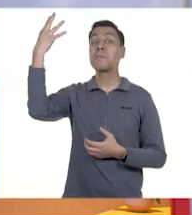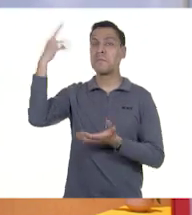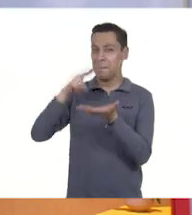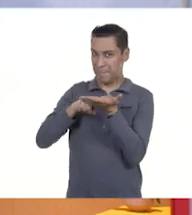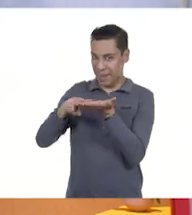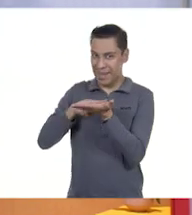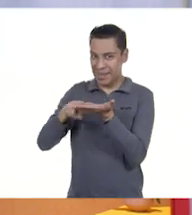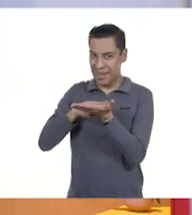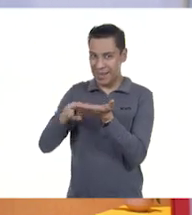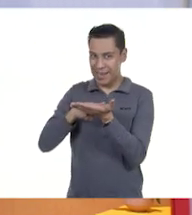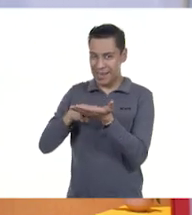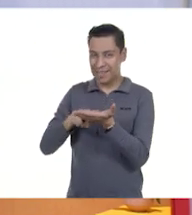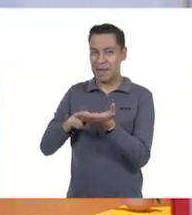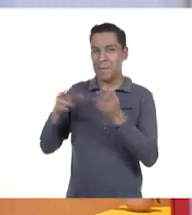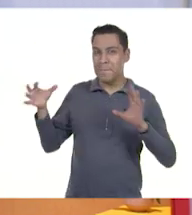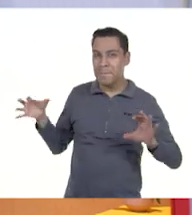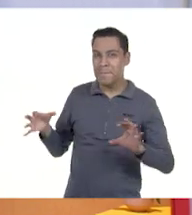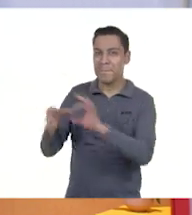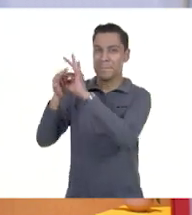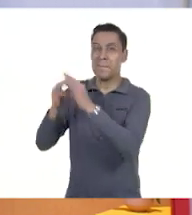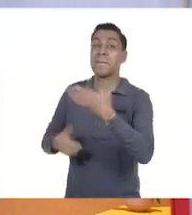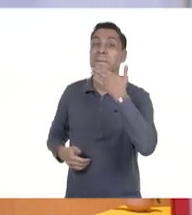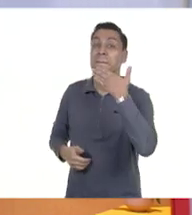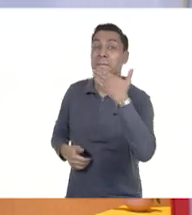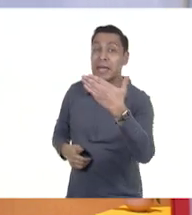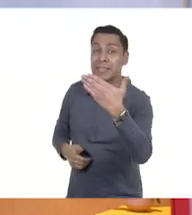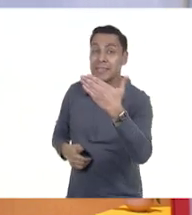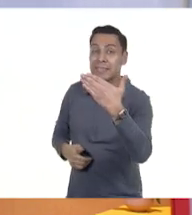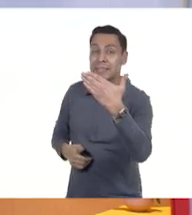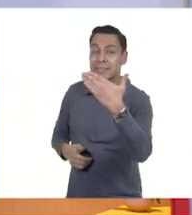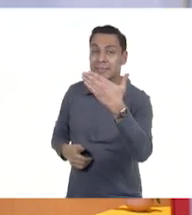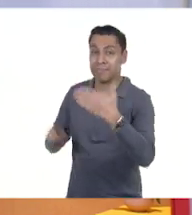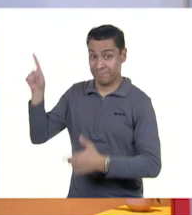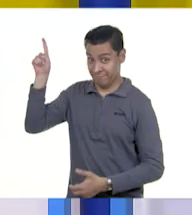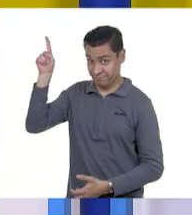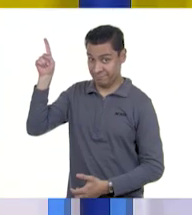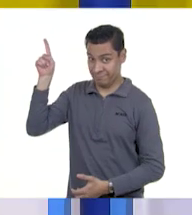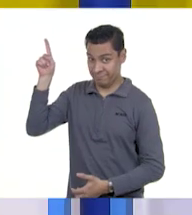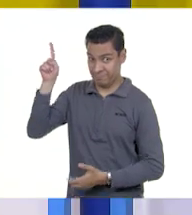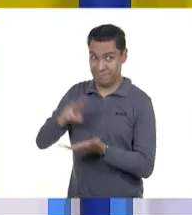es, de forma incorrecta. Muy bien. Así es, acá. Ah, no, ¿verdad?